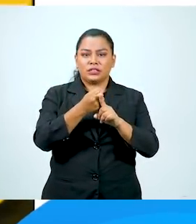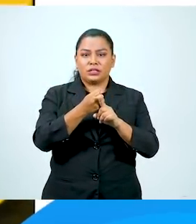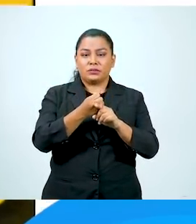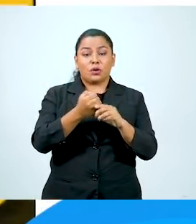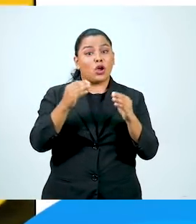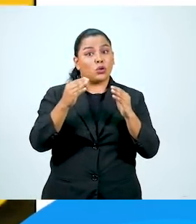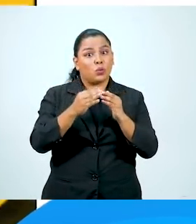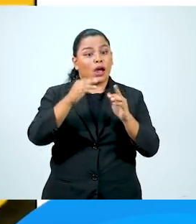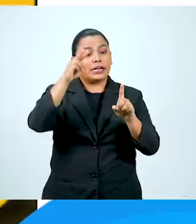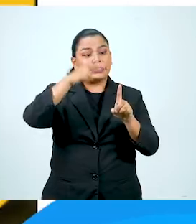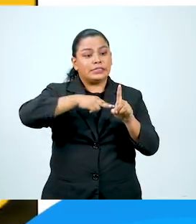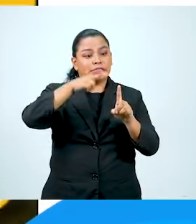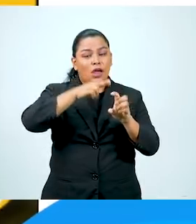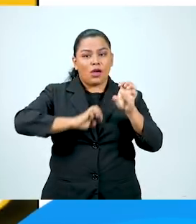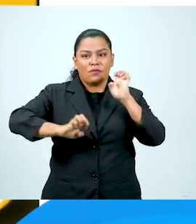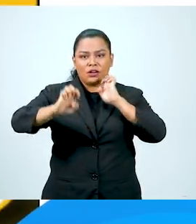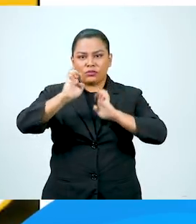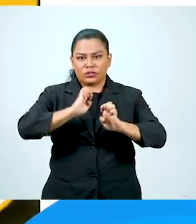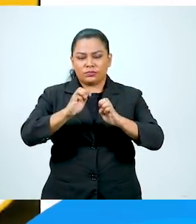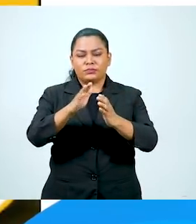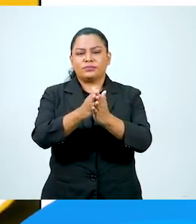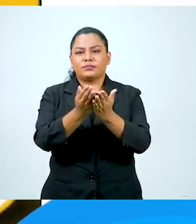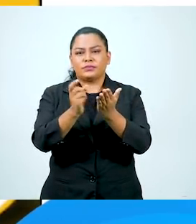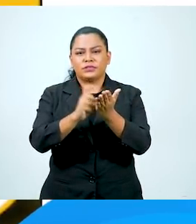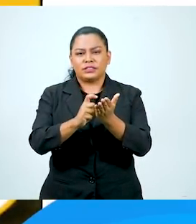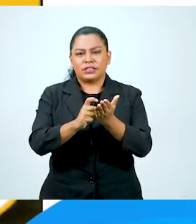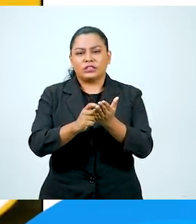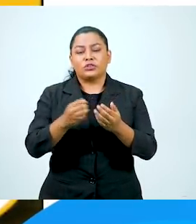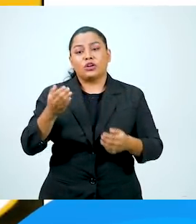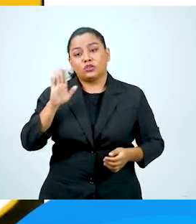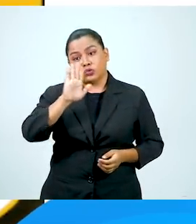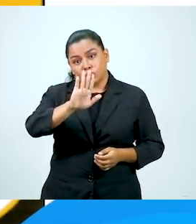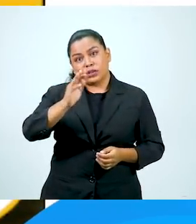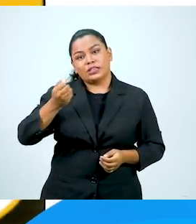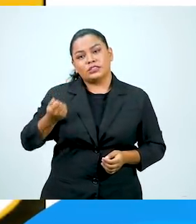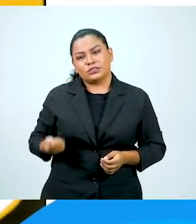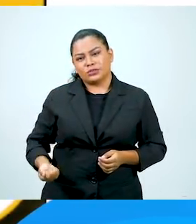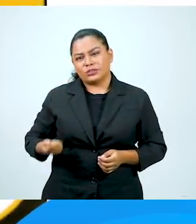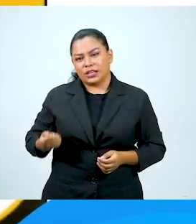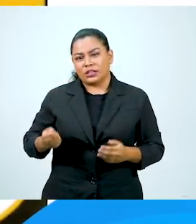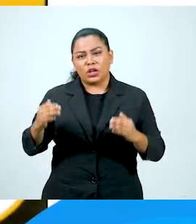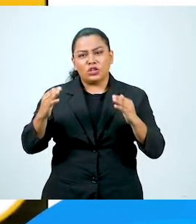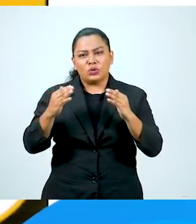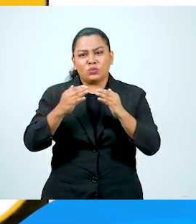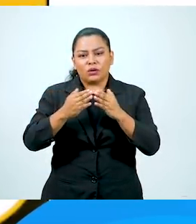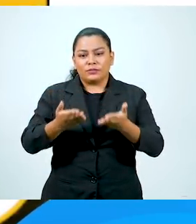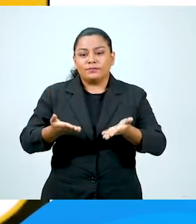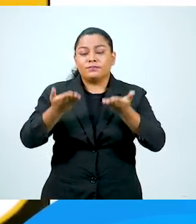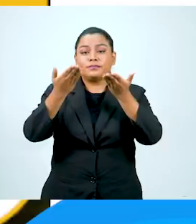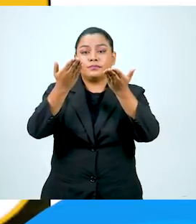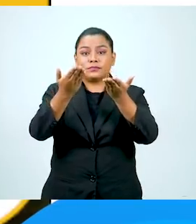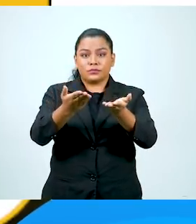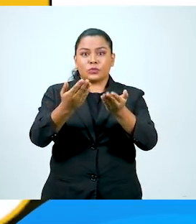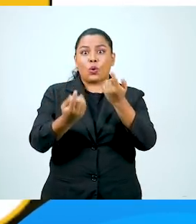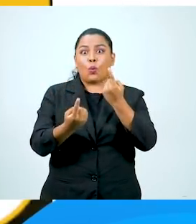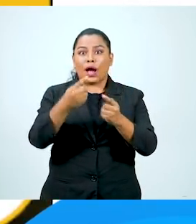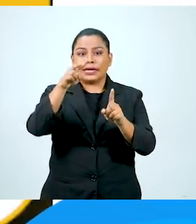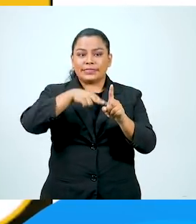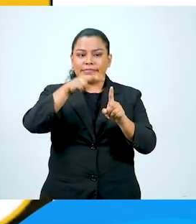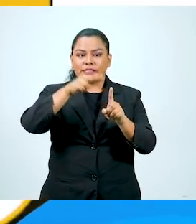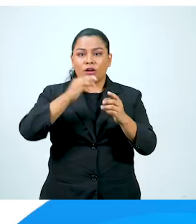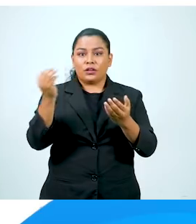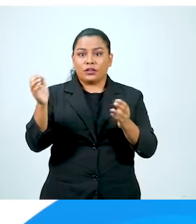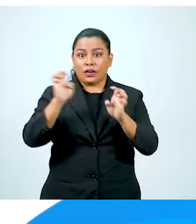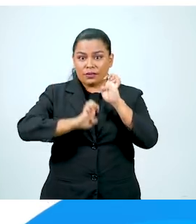los criterios de evaluación. Y en el libro de texto, al estudiantado también se le proporcionan los criterios de